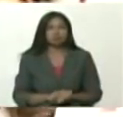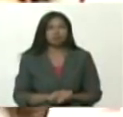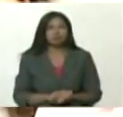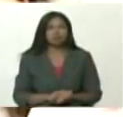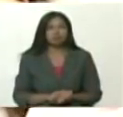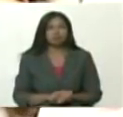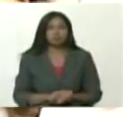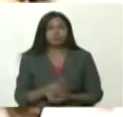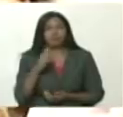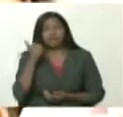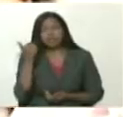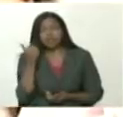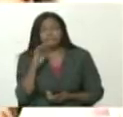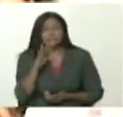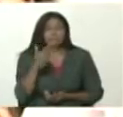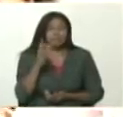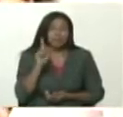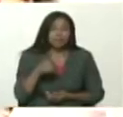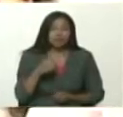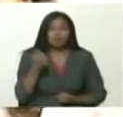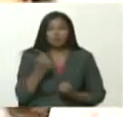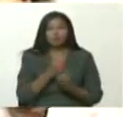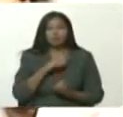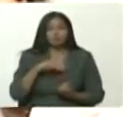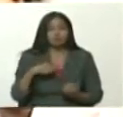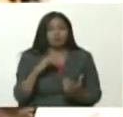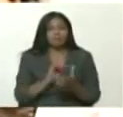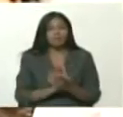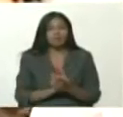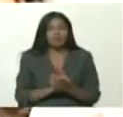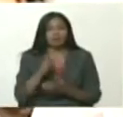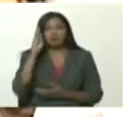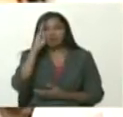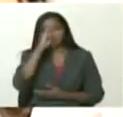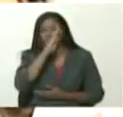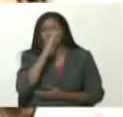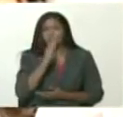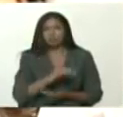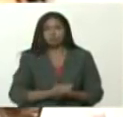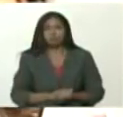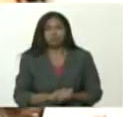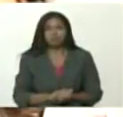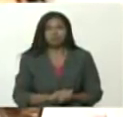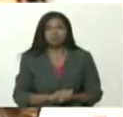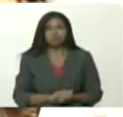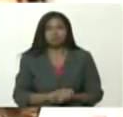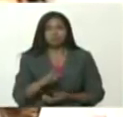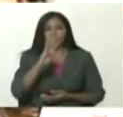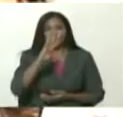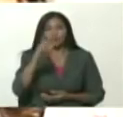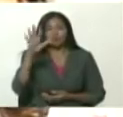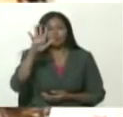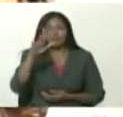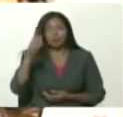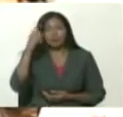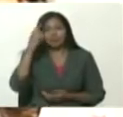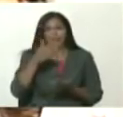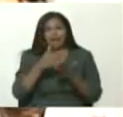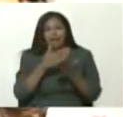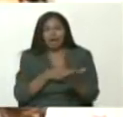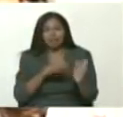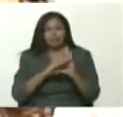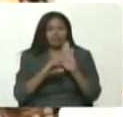Ella, a través del compañero Diosdado Cabello, 4 o 5 días antes